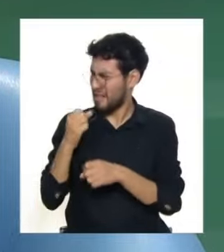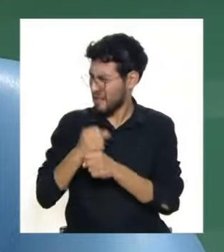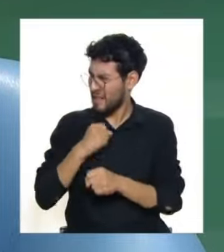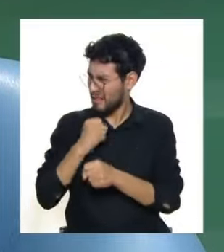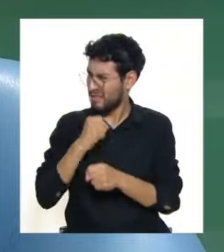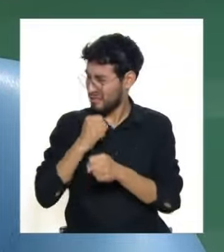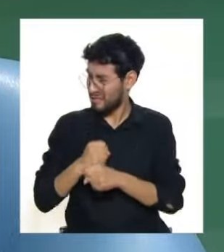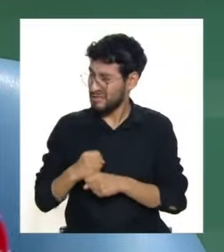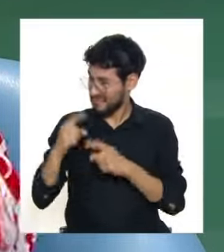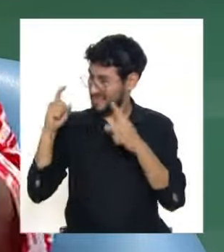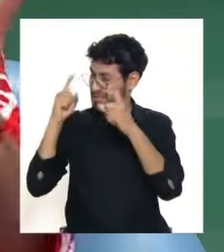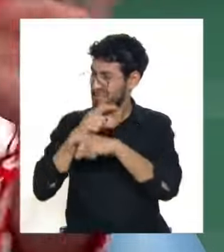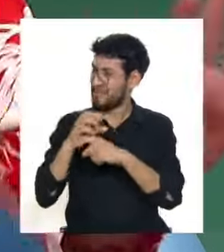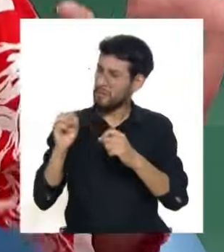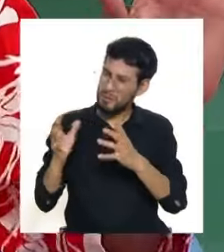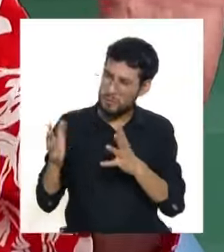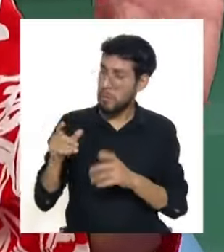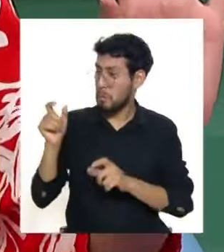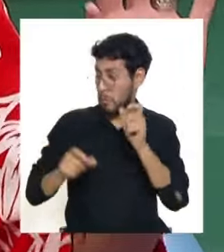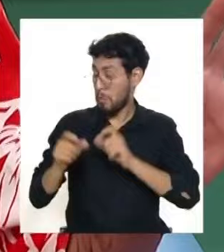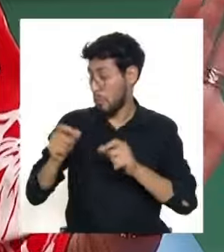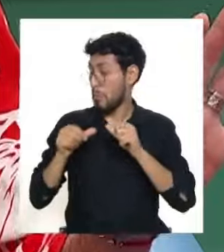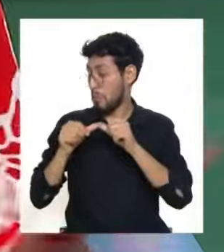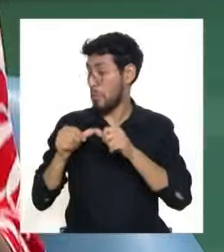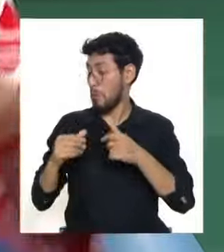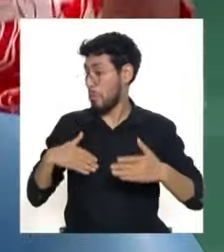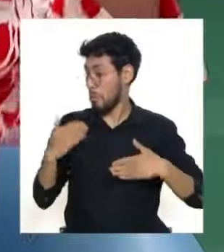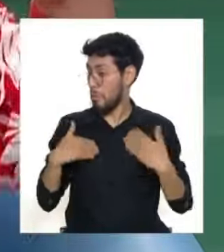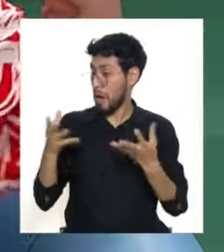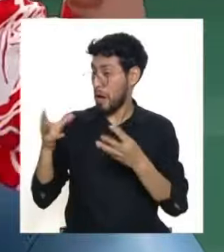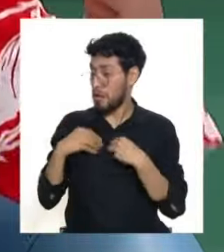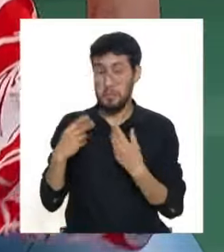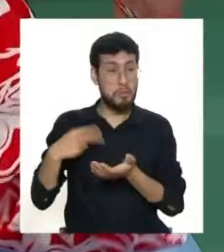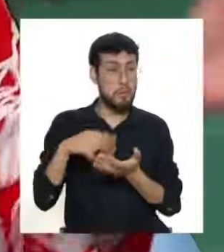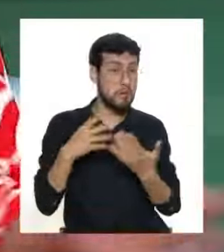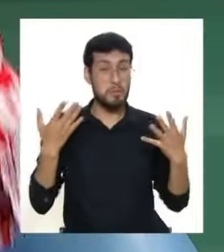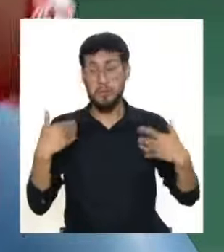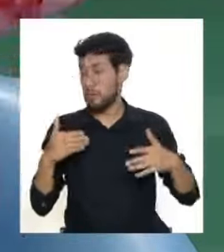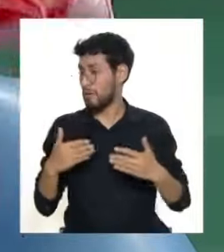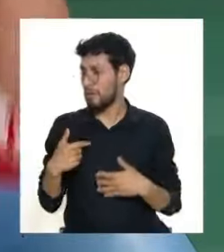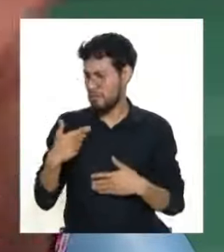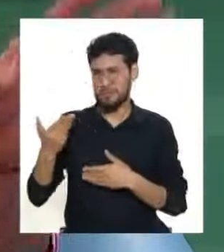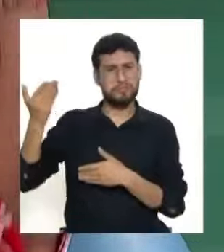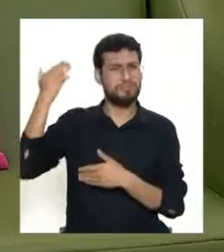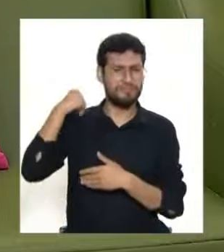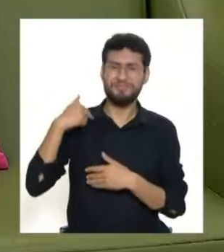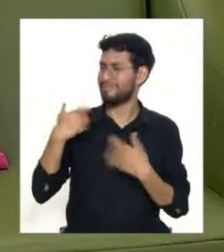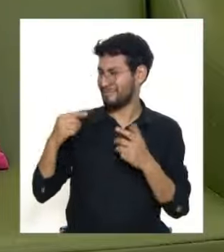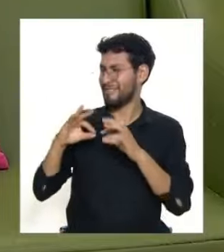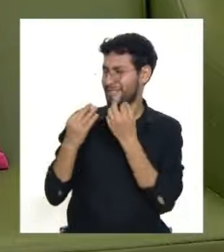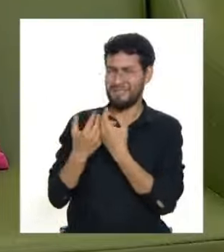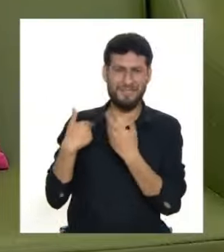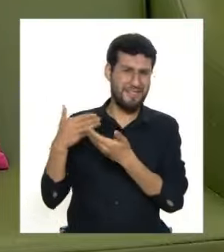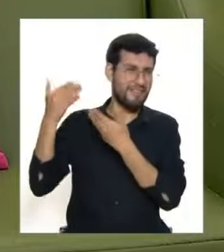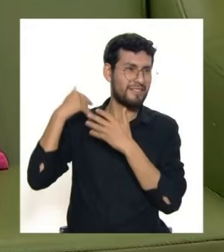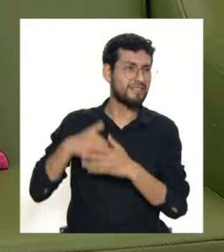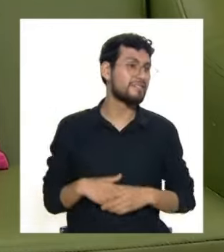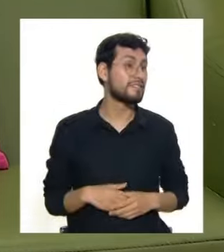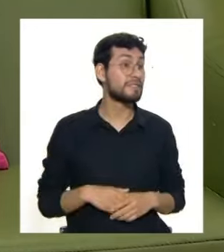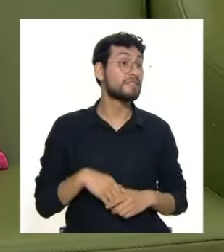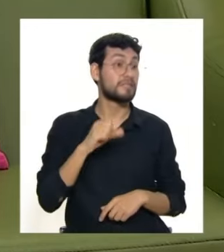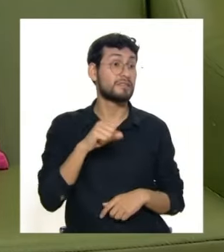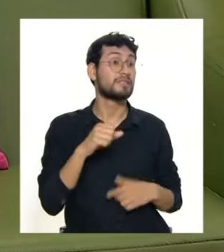así arduo o la gente lo recibió bastante? Bueno, bailamos merengue bueno, hace... Bueno, acá nosotros disfrutamos del merengue siempre. No, ya,